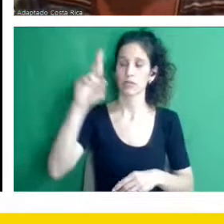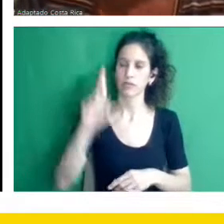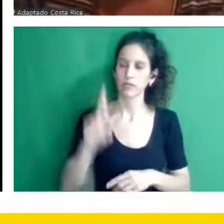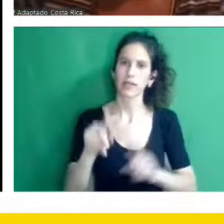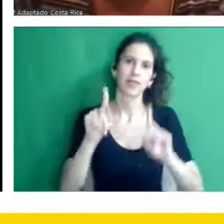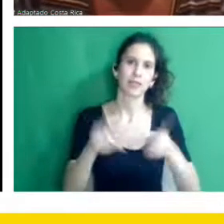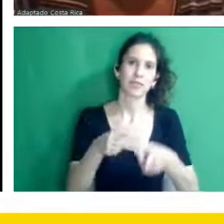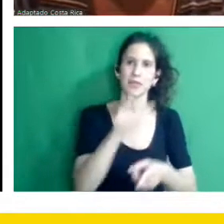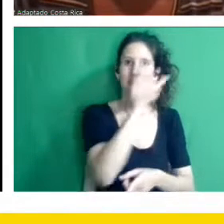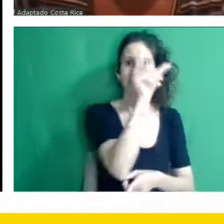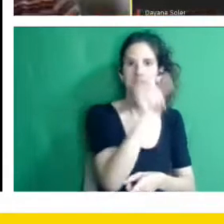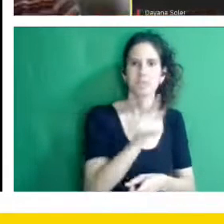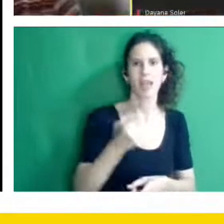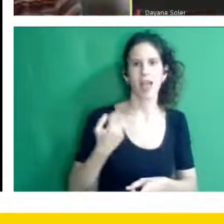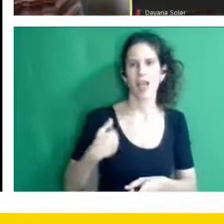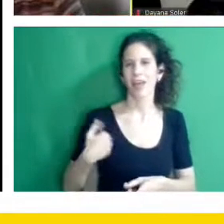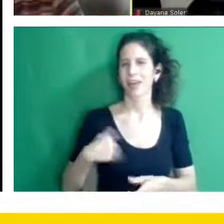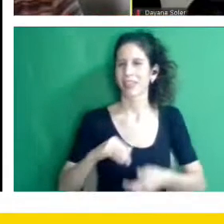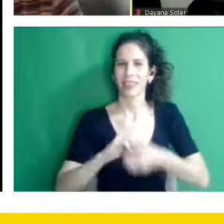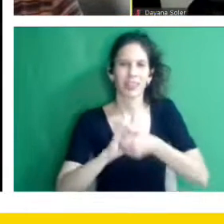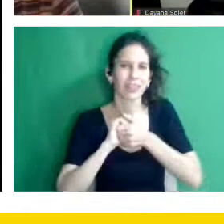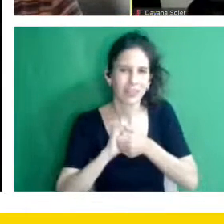forman parte de la selección de parasurfing de Argentina,